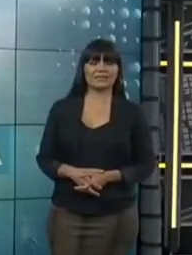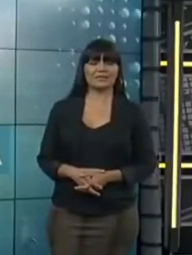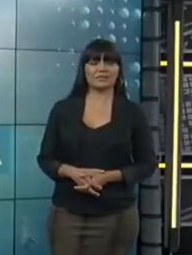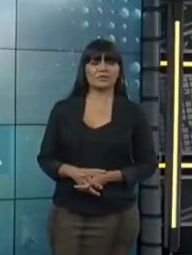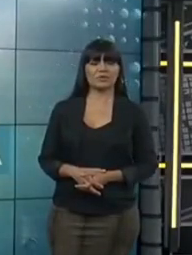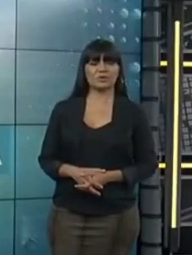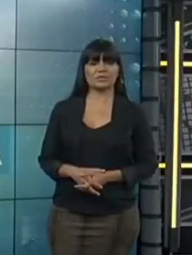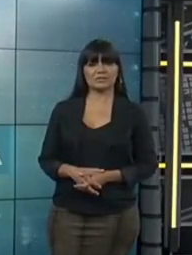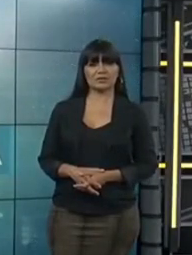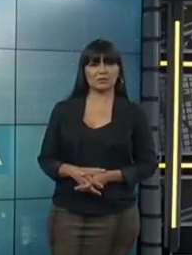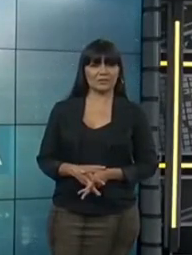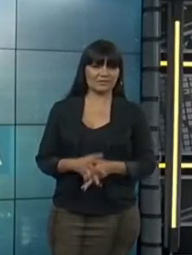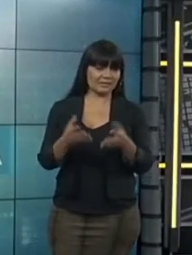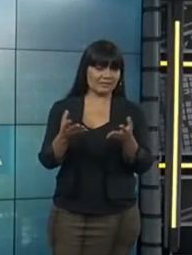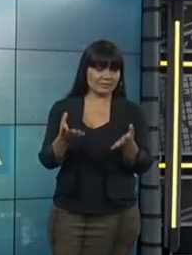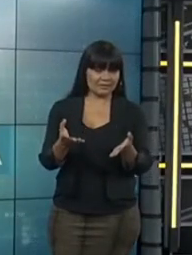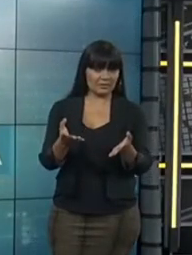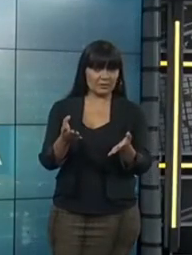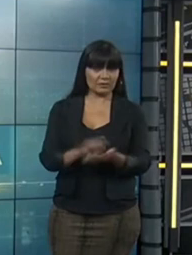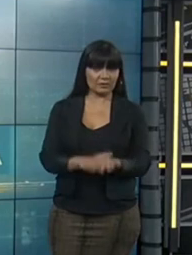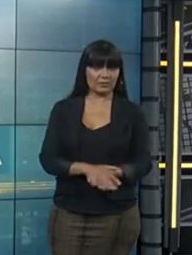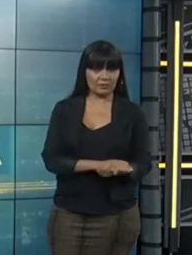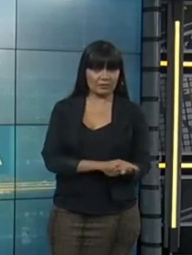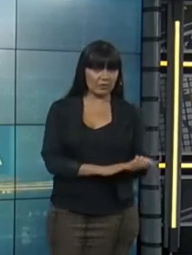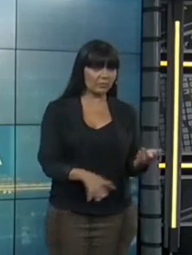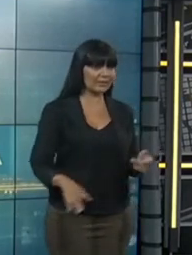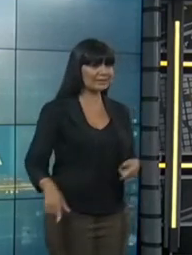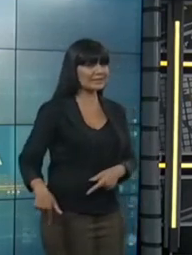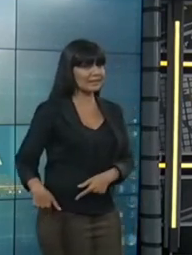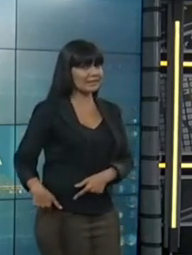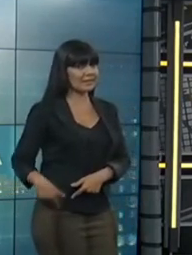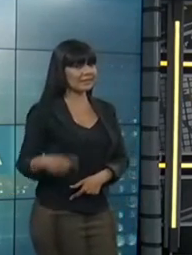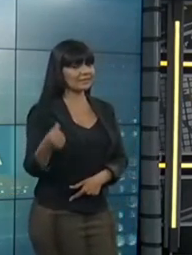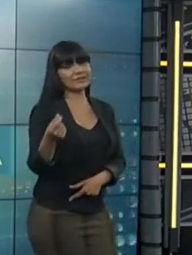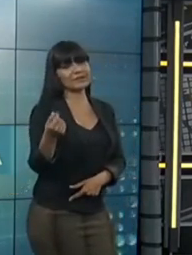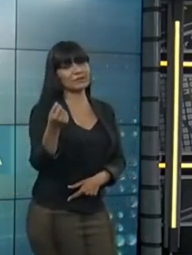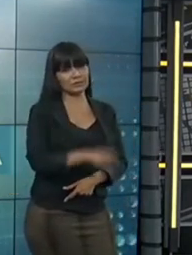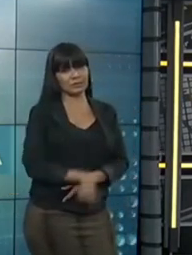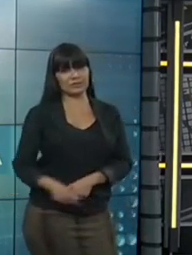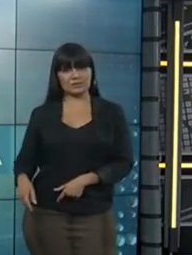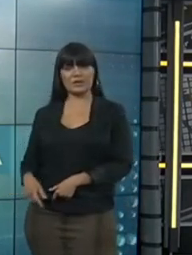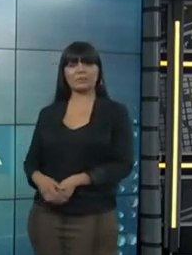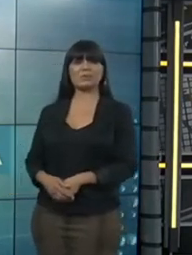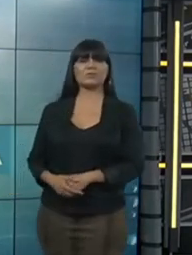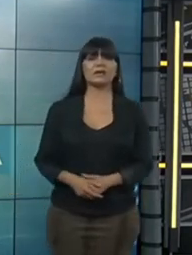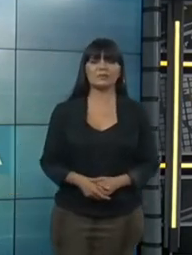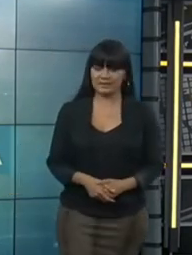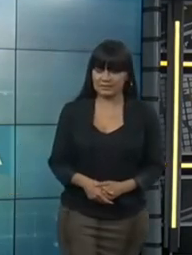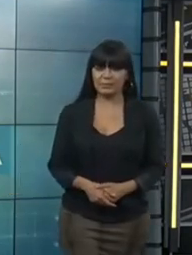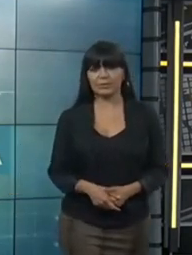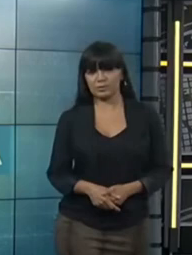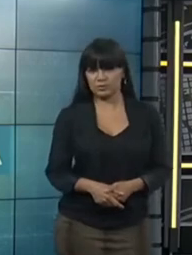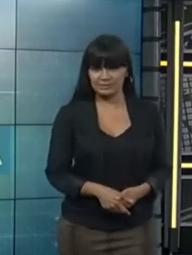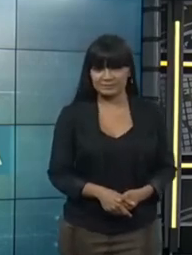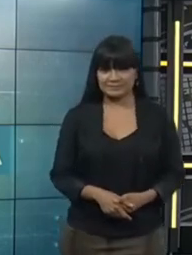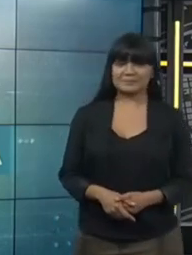Hasta aquí revisamos noticias económicas, decisiones que toman nuestros gobernantes y que afectan nuestros bolsillos. La pausa es rápida,